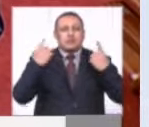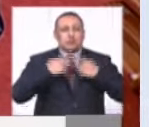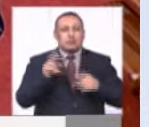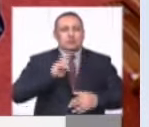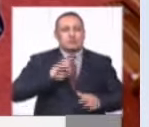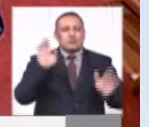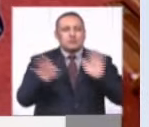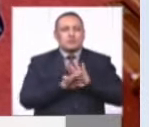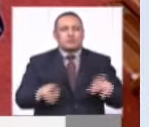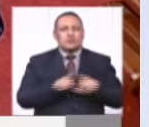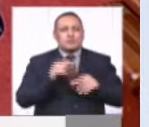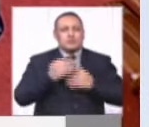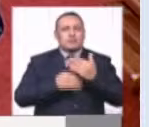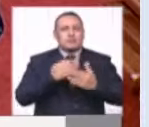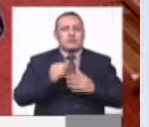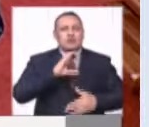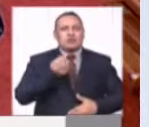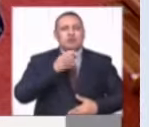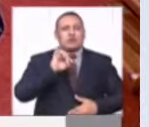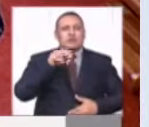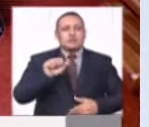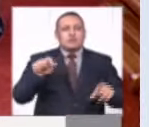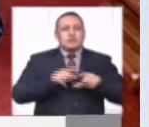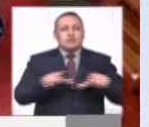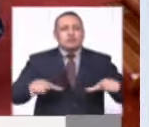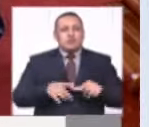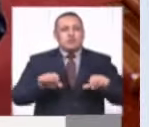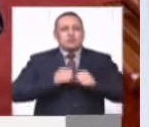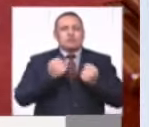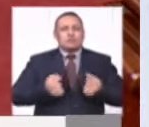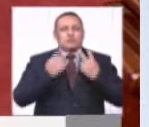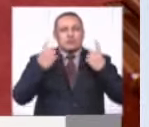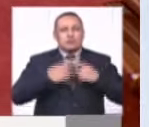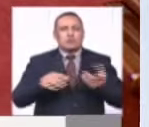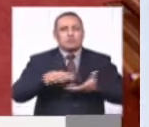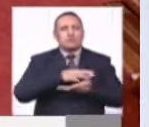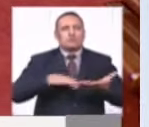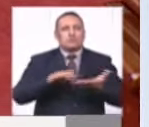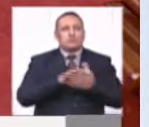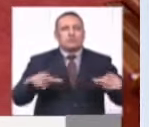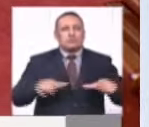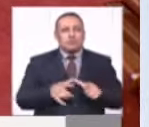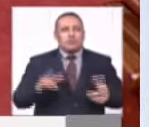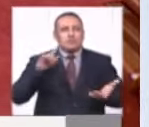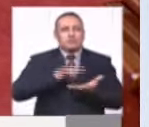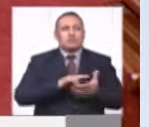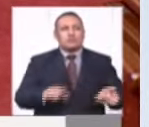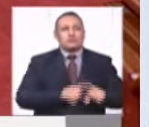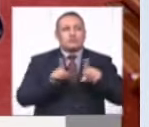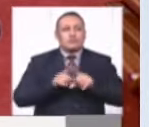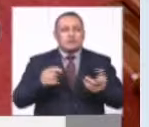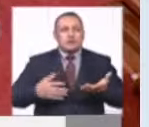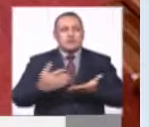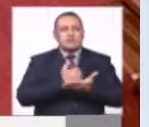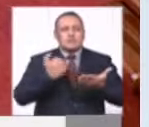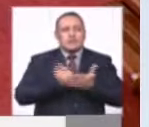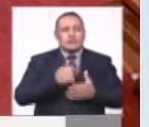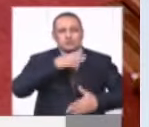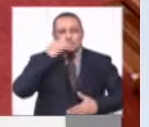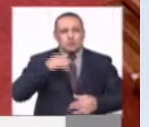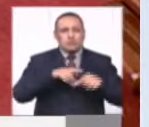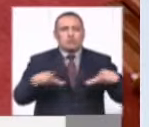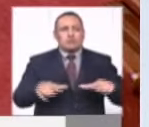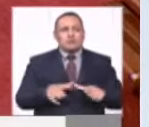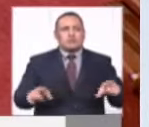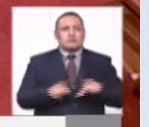utilizada para la producción de cocaína y destruir laboratorios de drogas, desmantelar aeródromos clandestinos, decomisar drogas en rutas